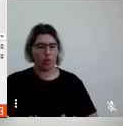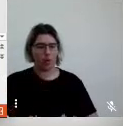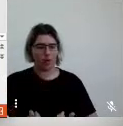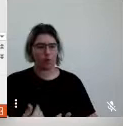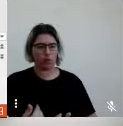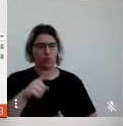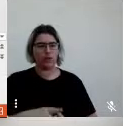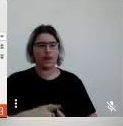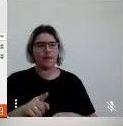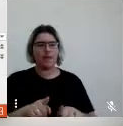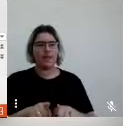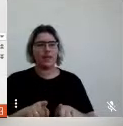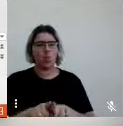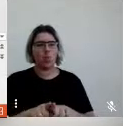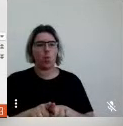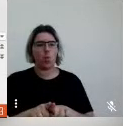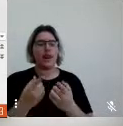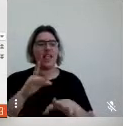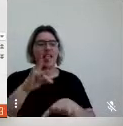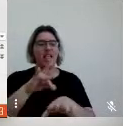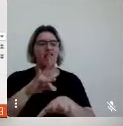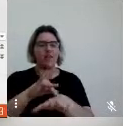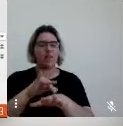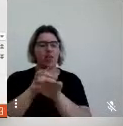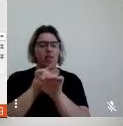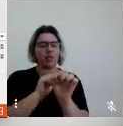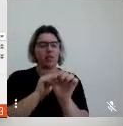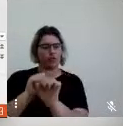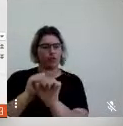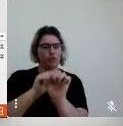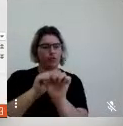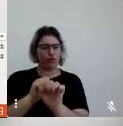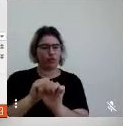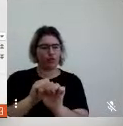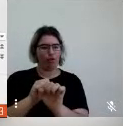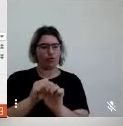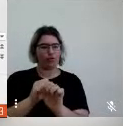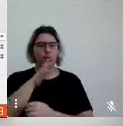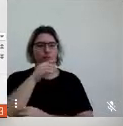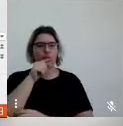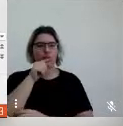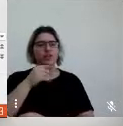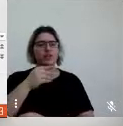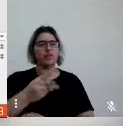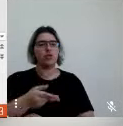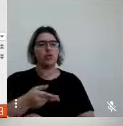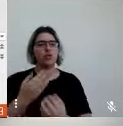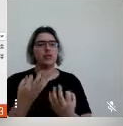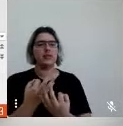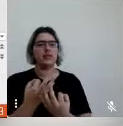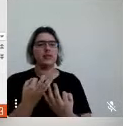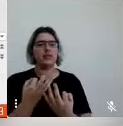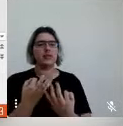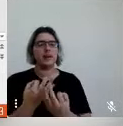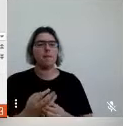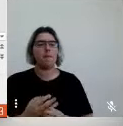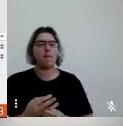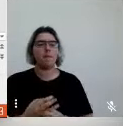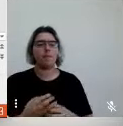defendernos frente a agentes patógenos. Por eso se sabe que a la hora de combatir